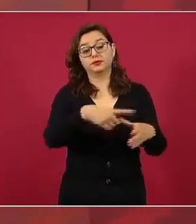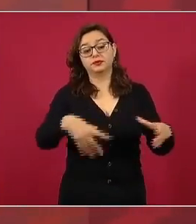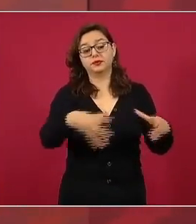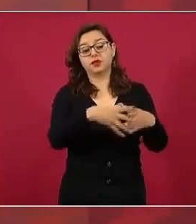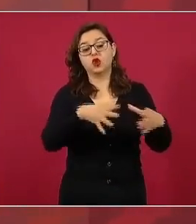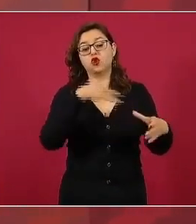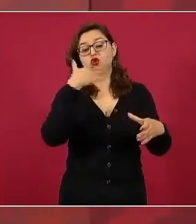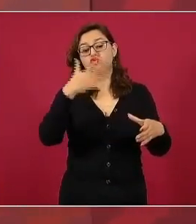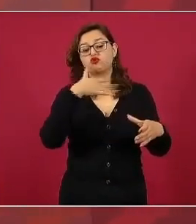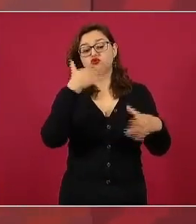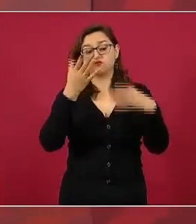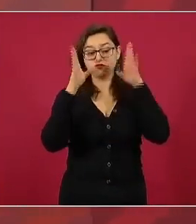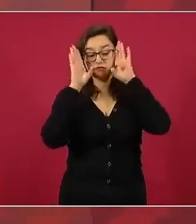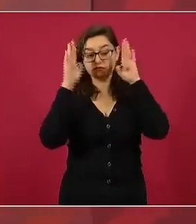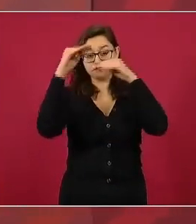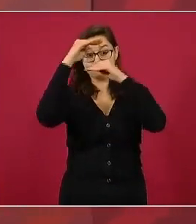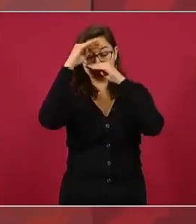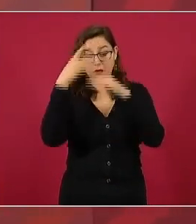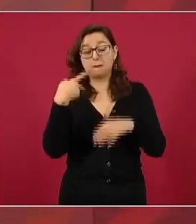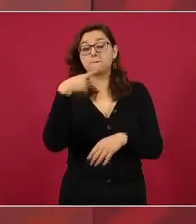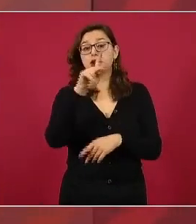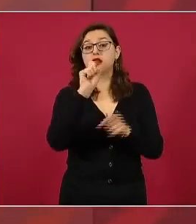corruptos,